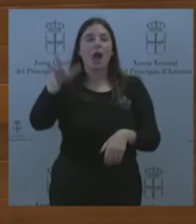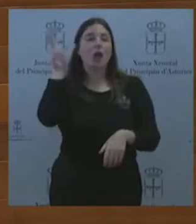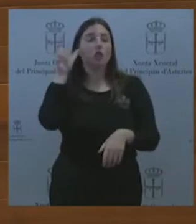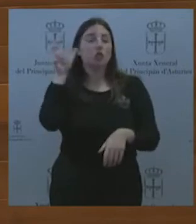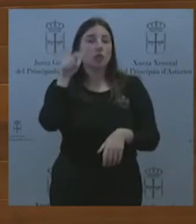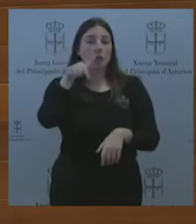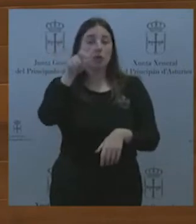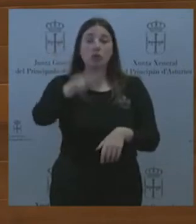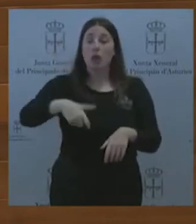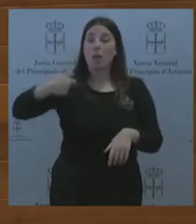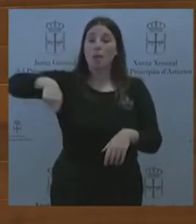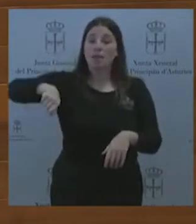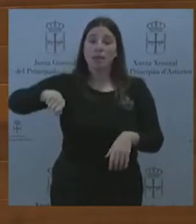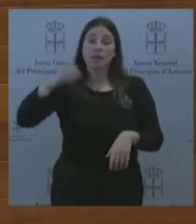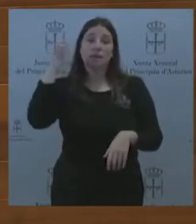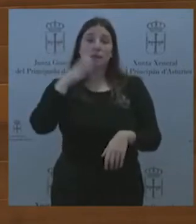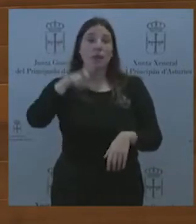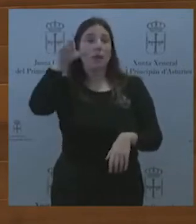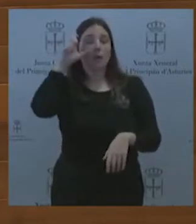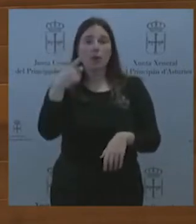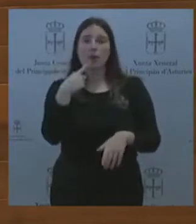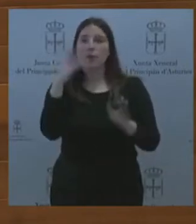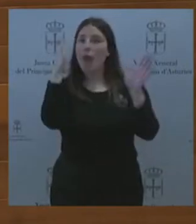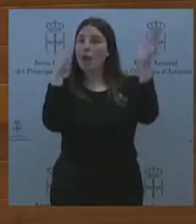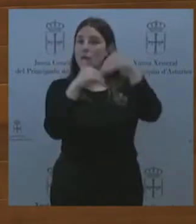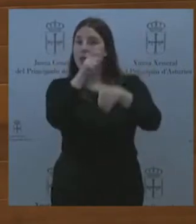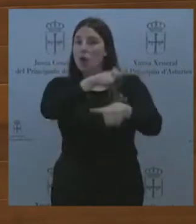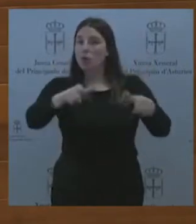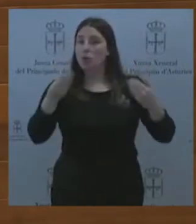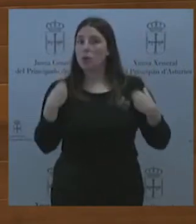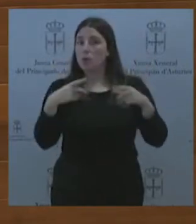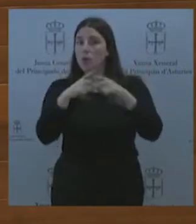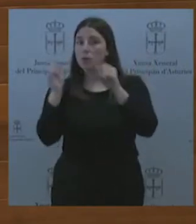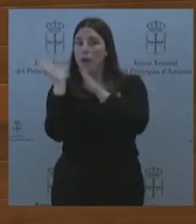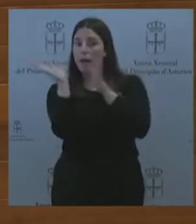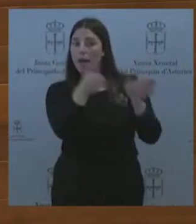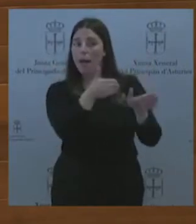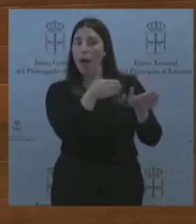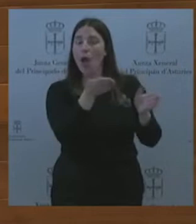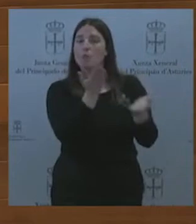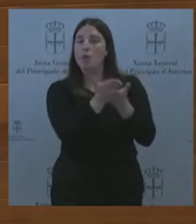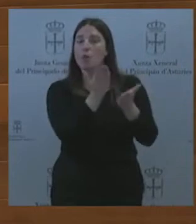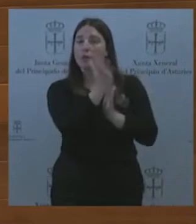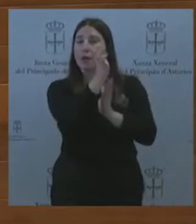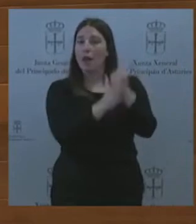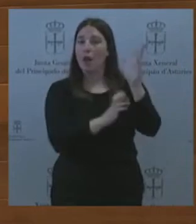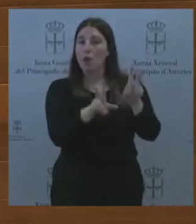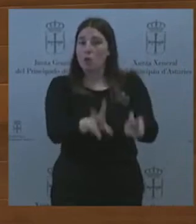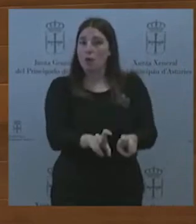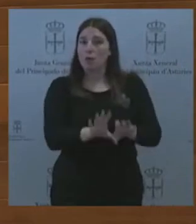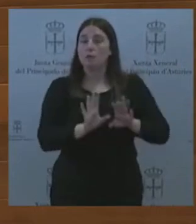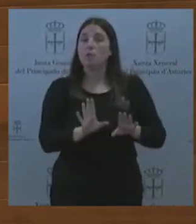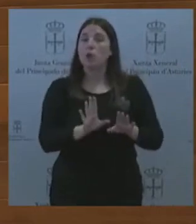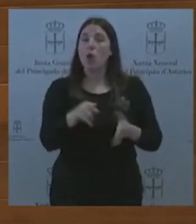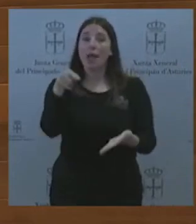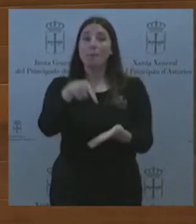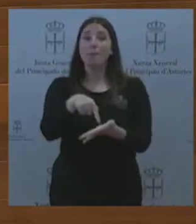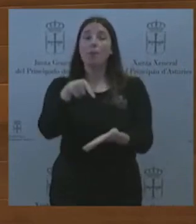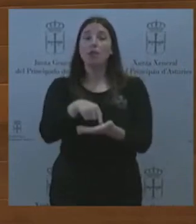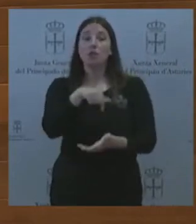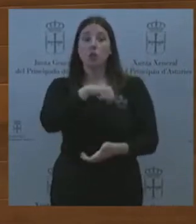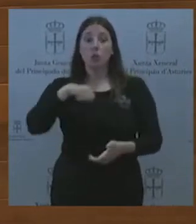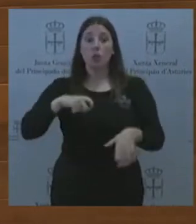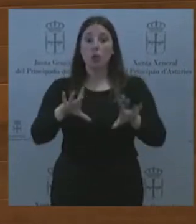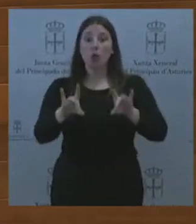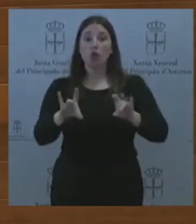asturianos con propuestas de nuevas deducciones, pero de tocar los impuestos propios, de eso ni hablar. Le da igual que el poder